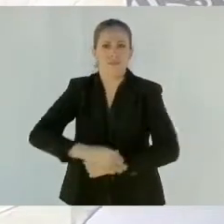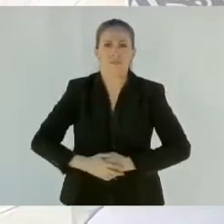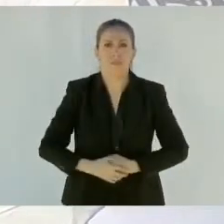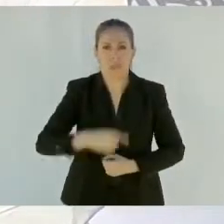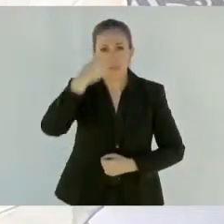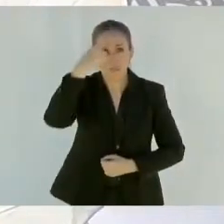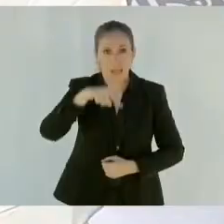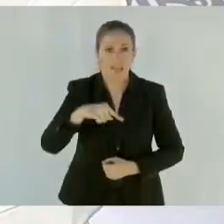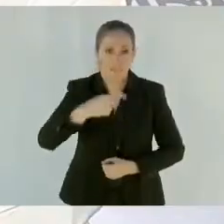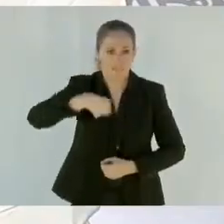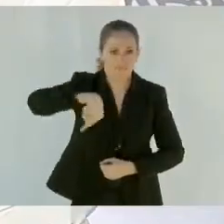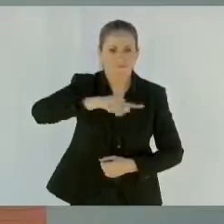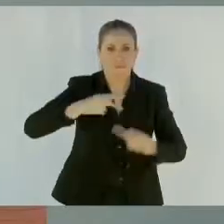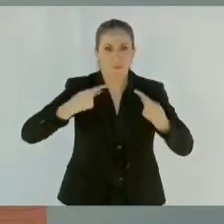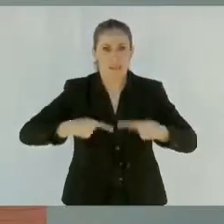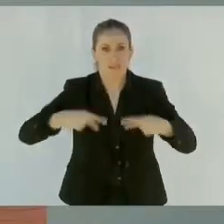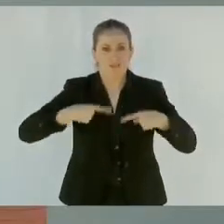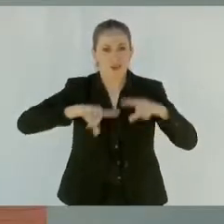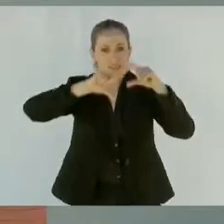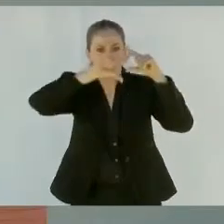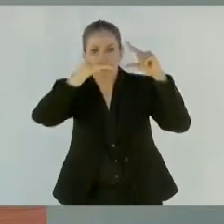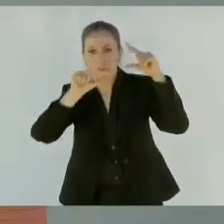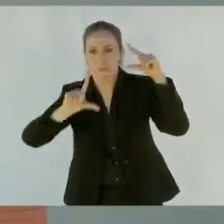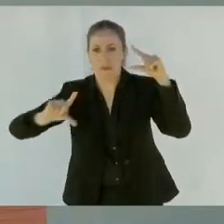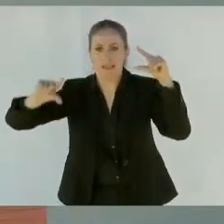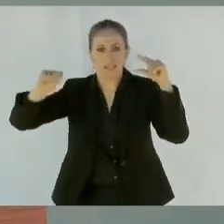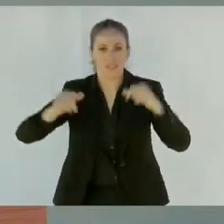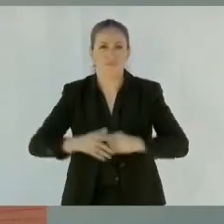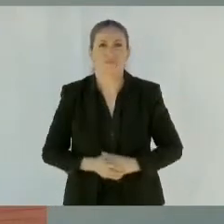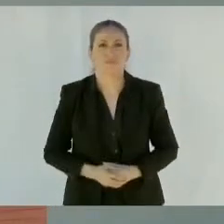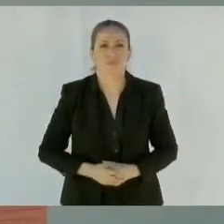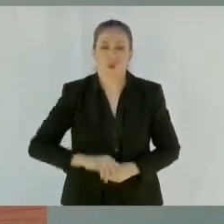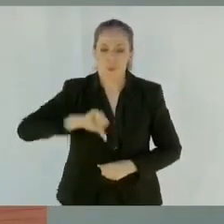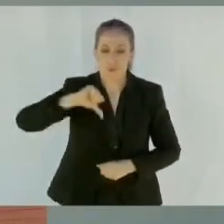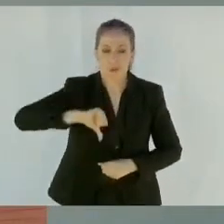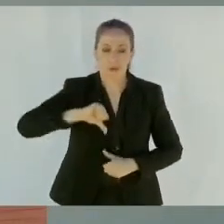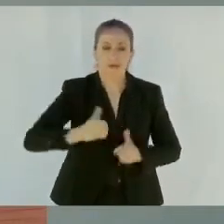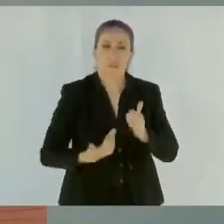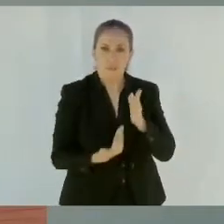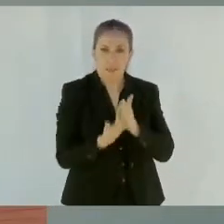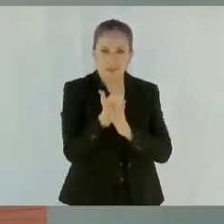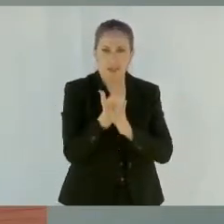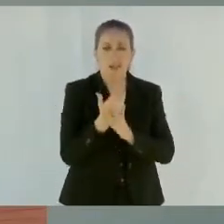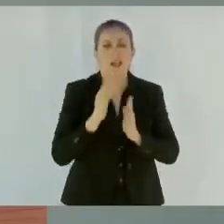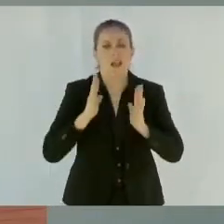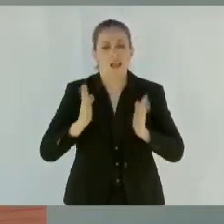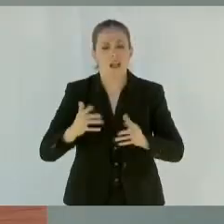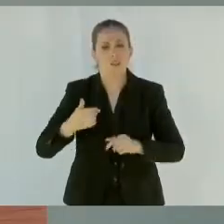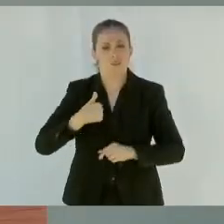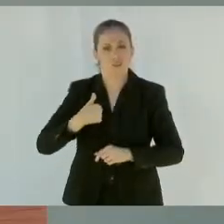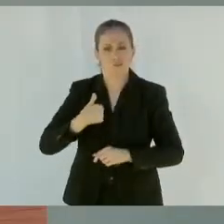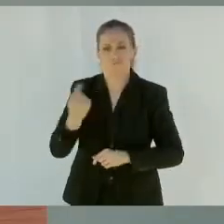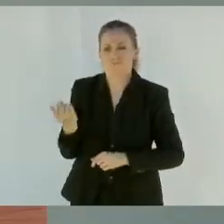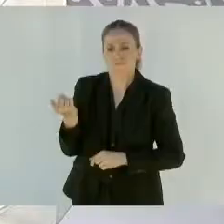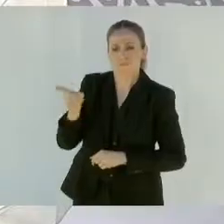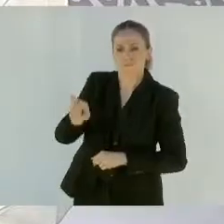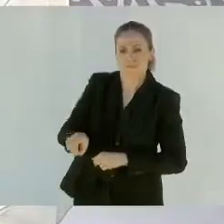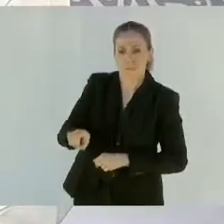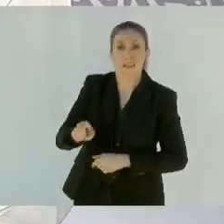el país, hoy en la mañana, como aquí lo mencionó el gobernador, di instrucciones al secretario de